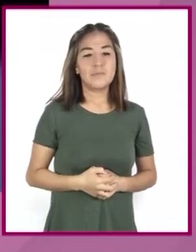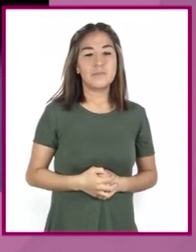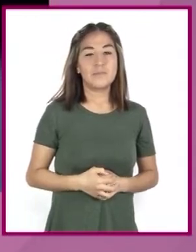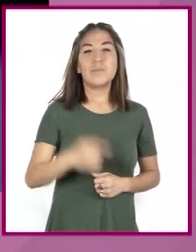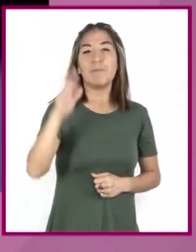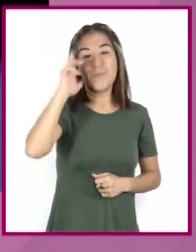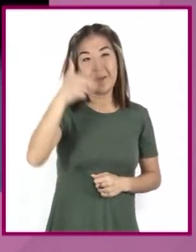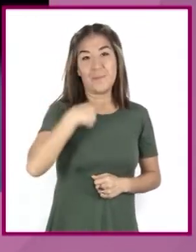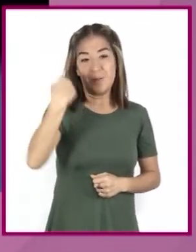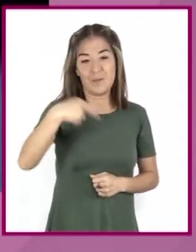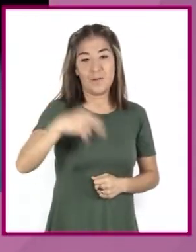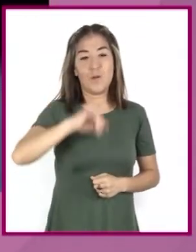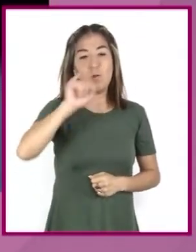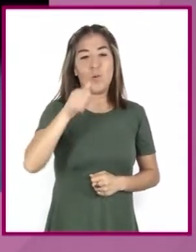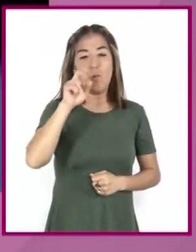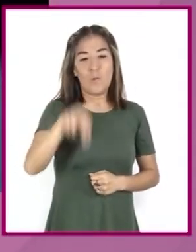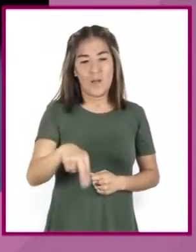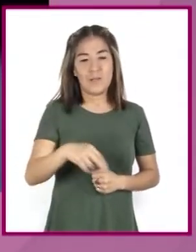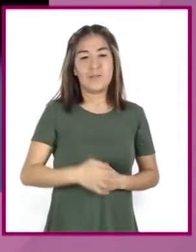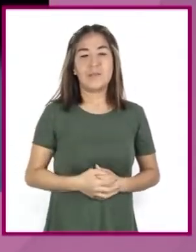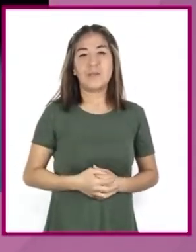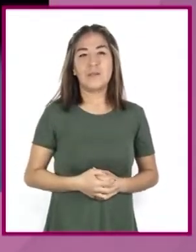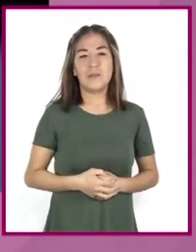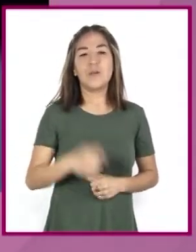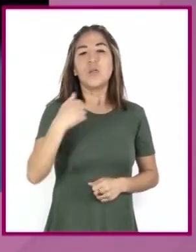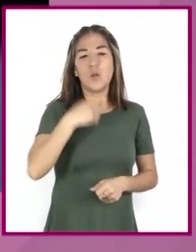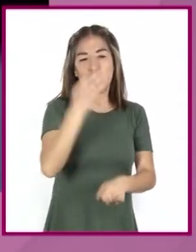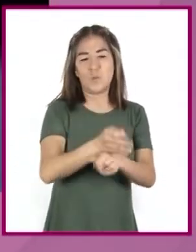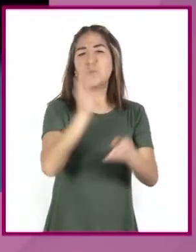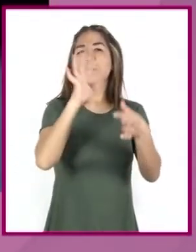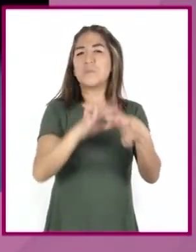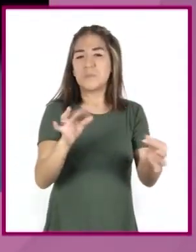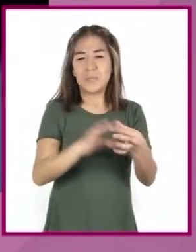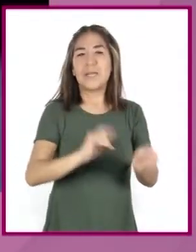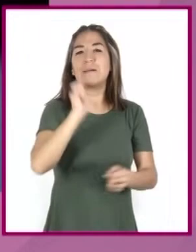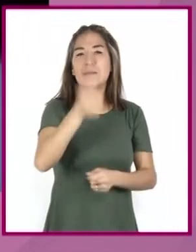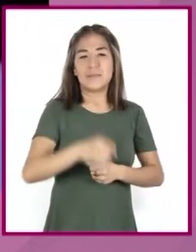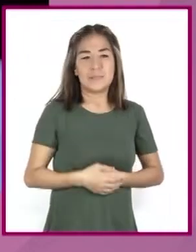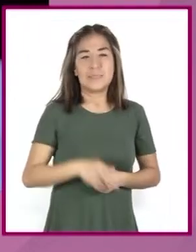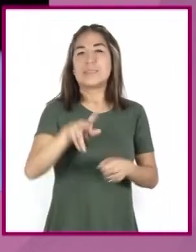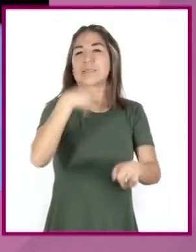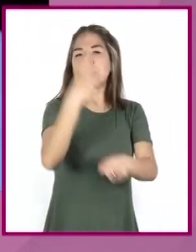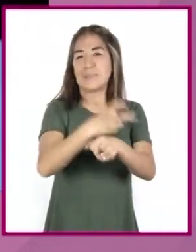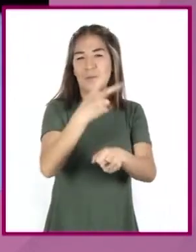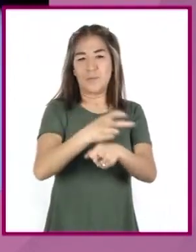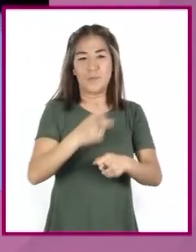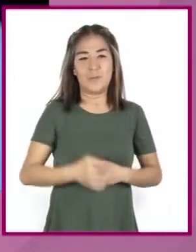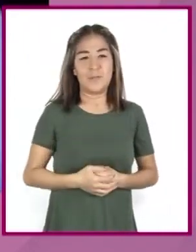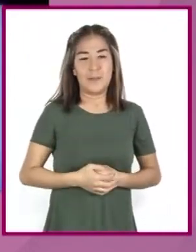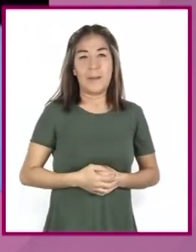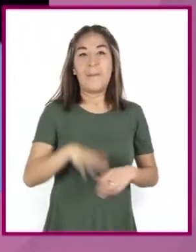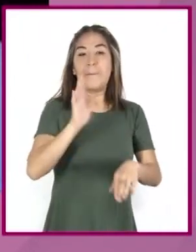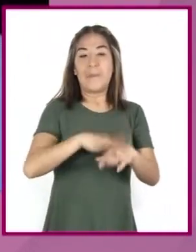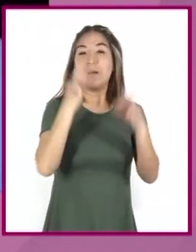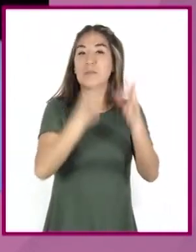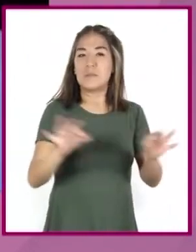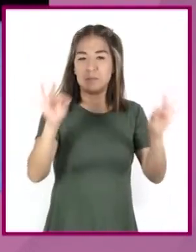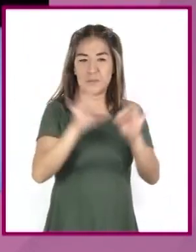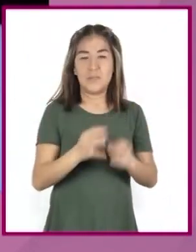Mi nombre es Juan David Romero Velarde y yo les platicaré sobre el segundo tejido. El fundamental,